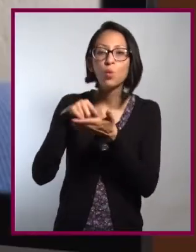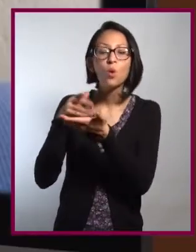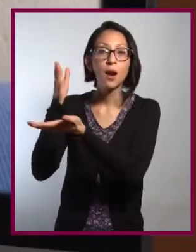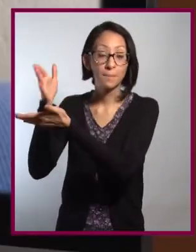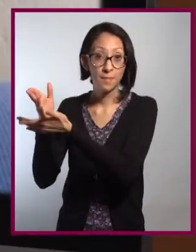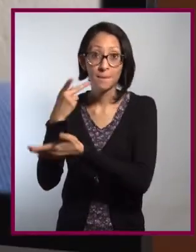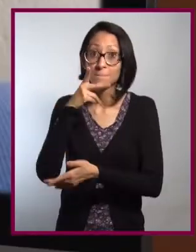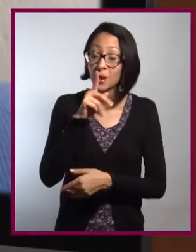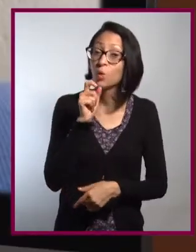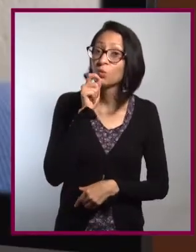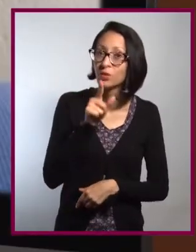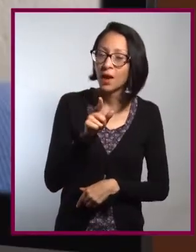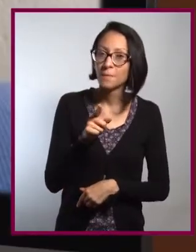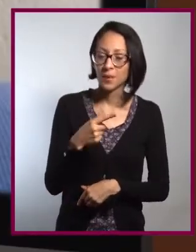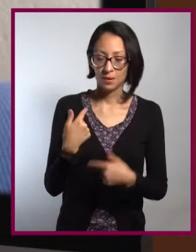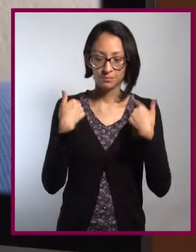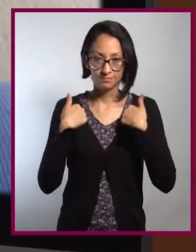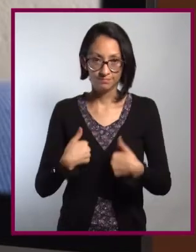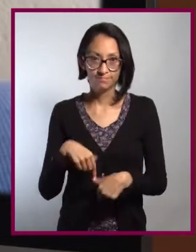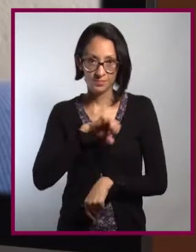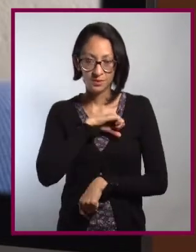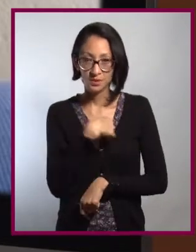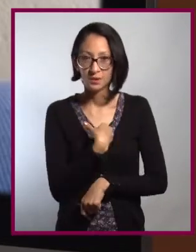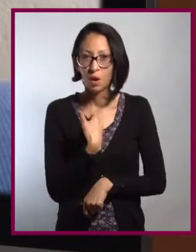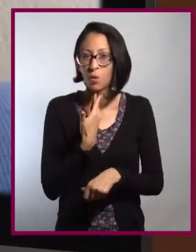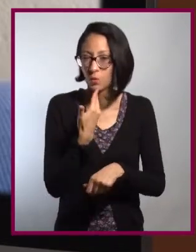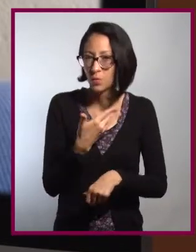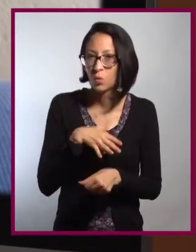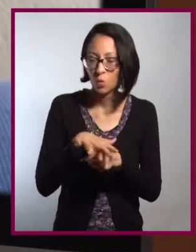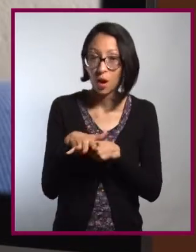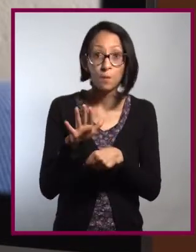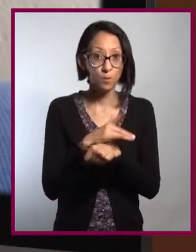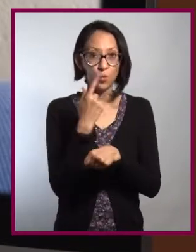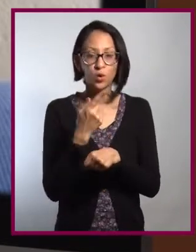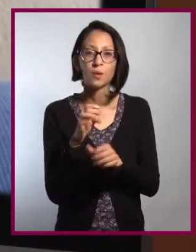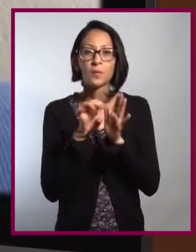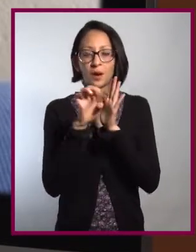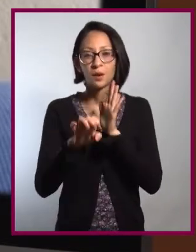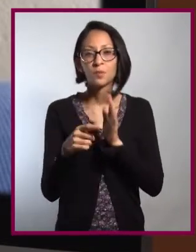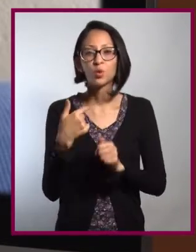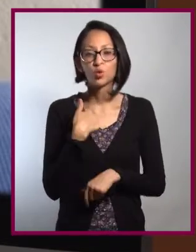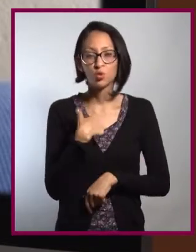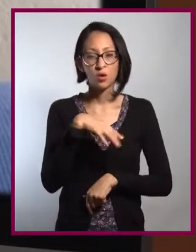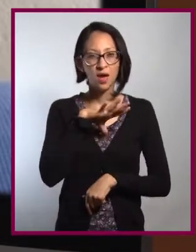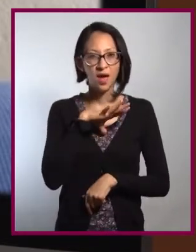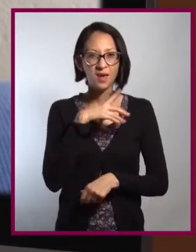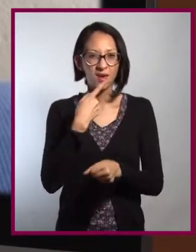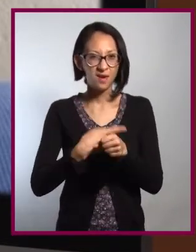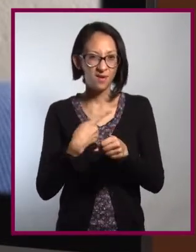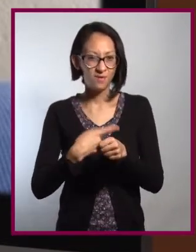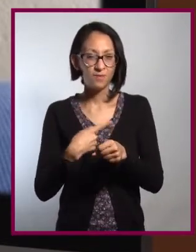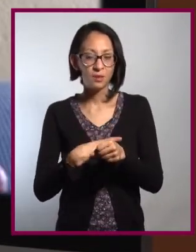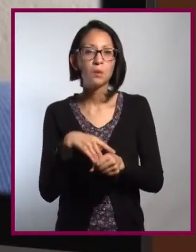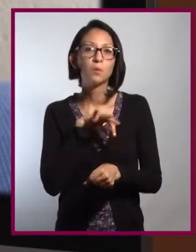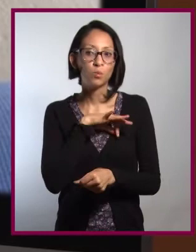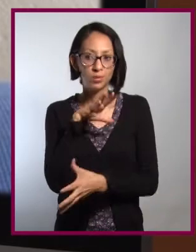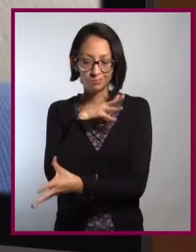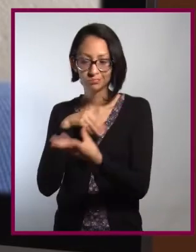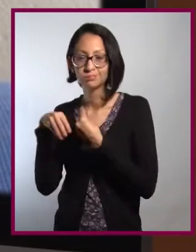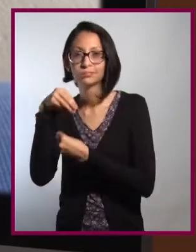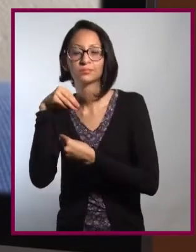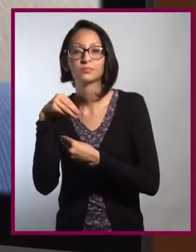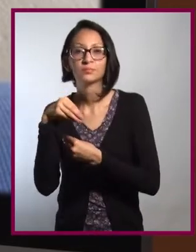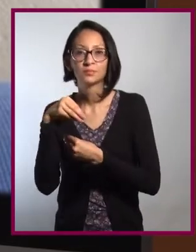depende de la salud de uno mismo. ¿Por qué? Porque si uno padece alguna enfermedad, esto lo hace susceptible a ciertos